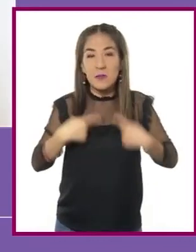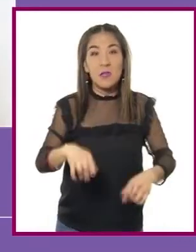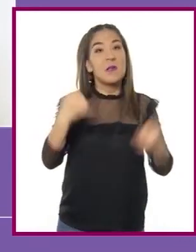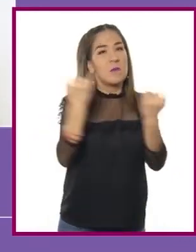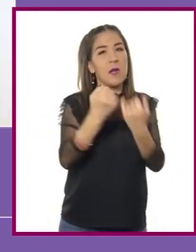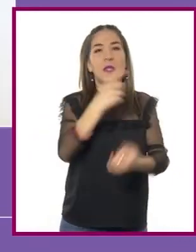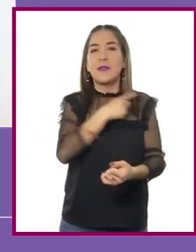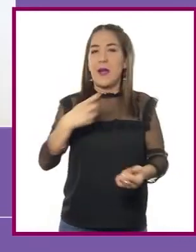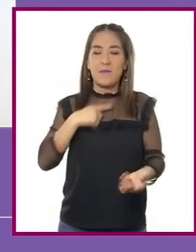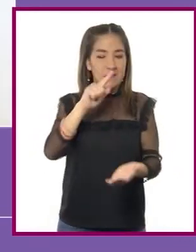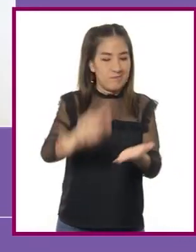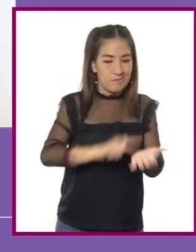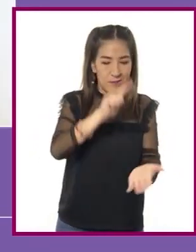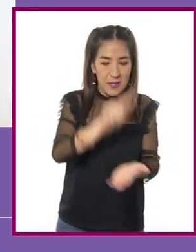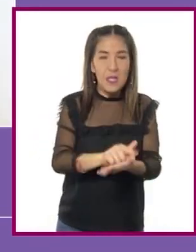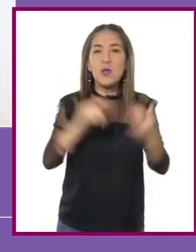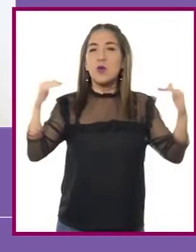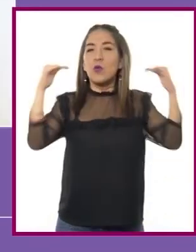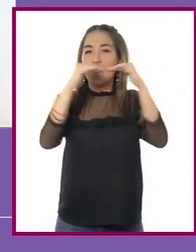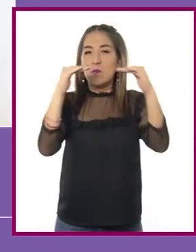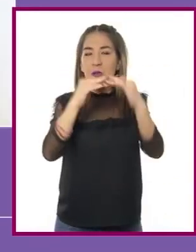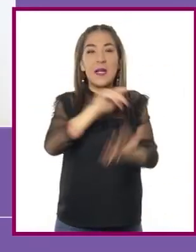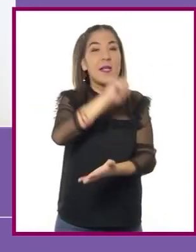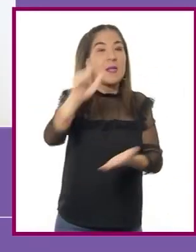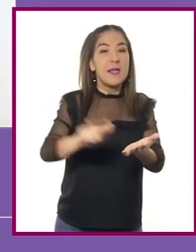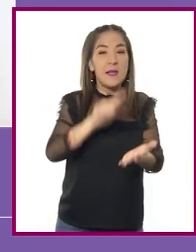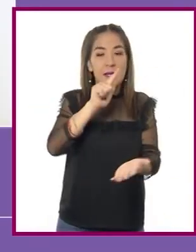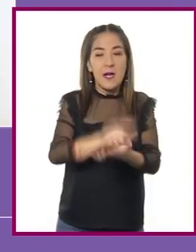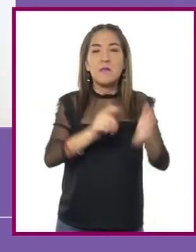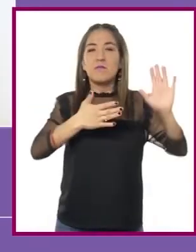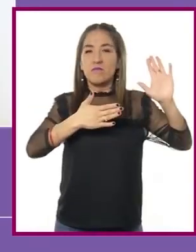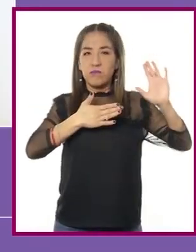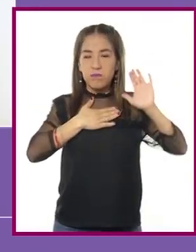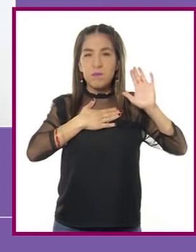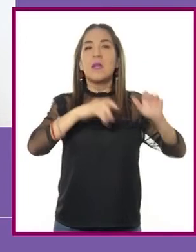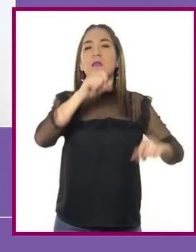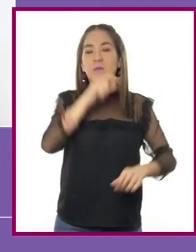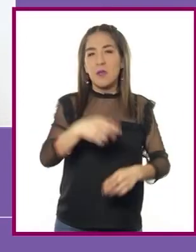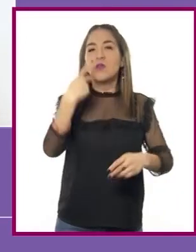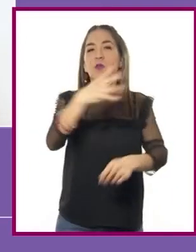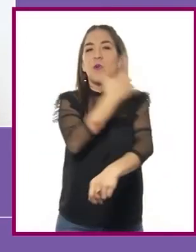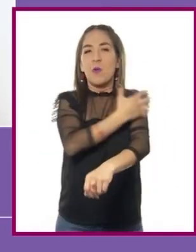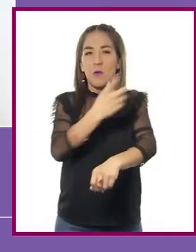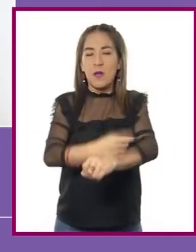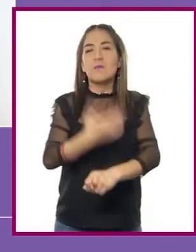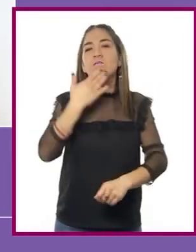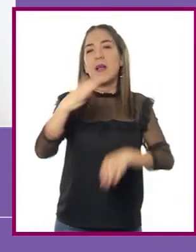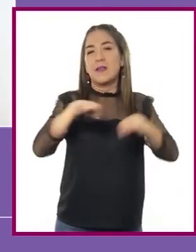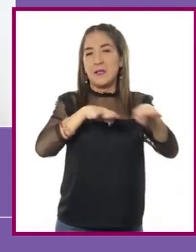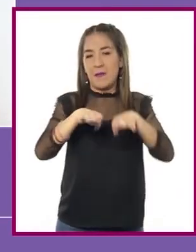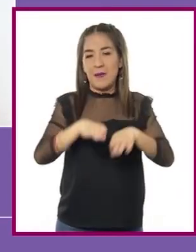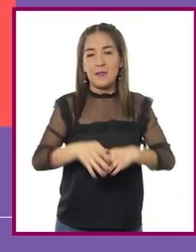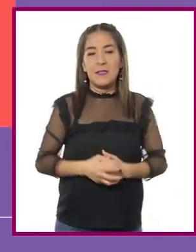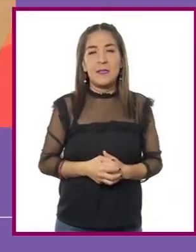con legalidad, imparcialidad, lealtad, honradez y eficiencia.